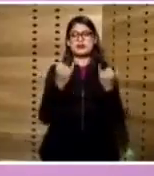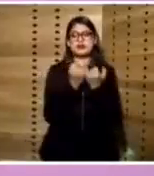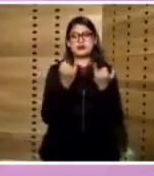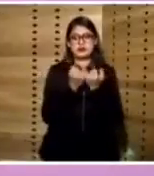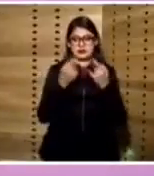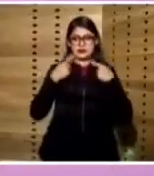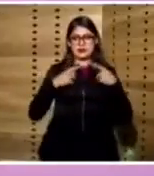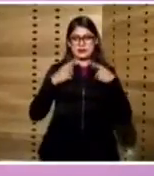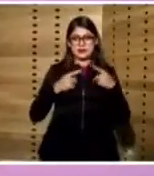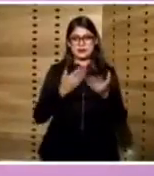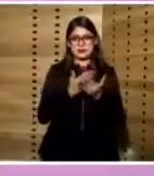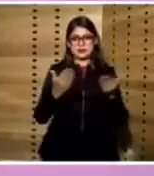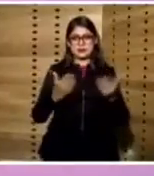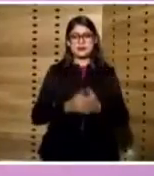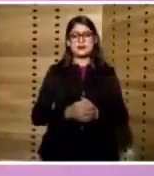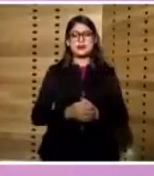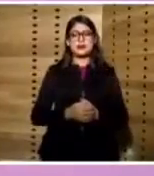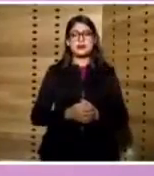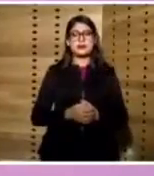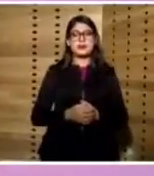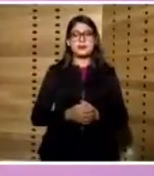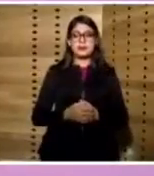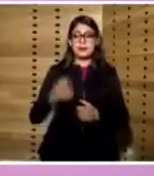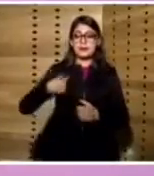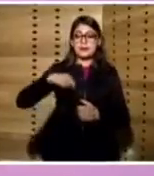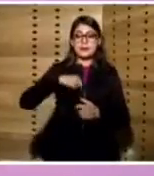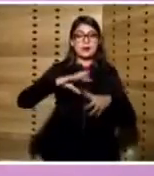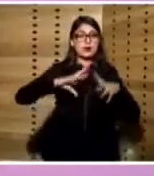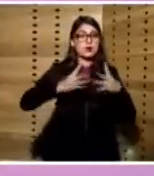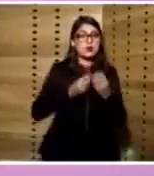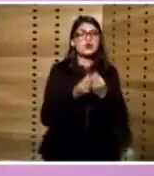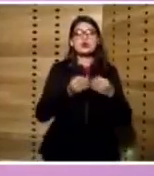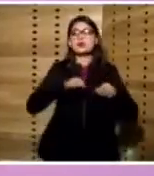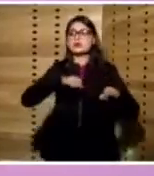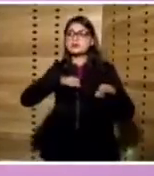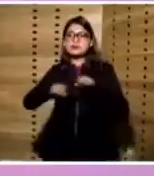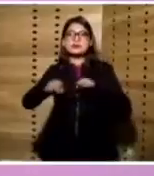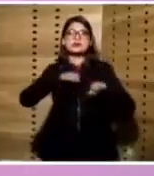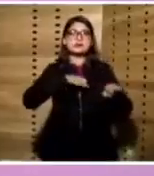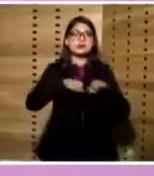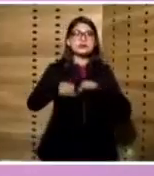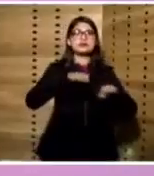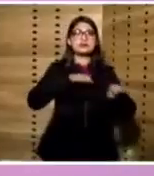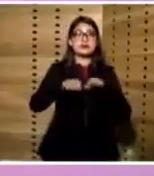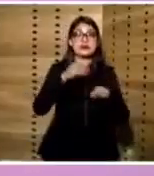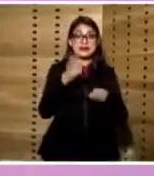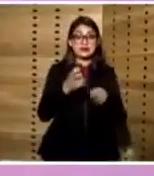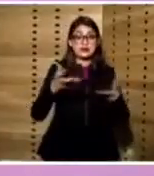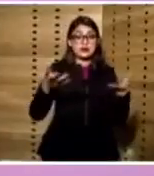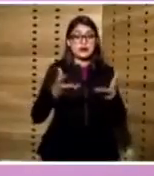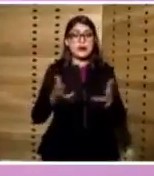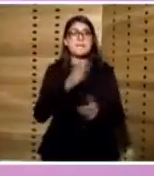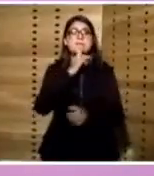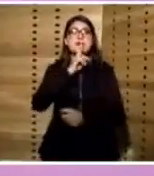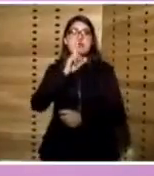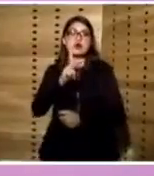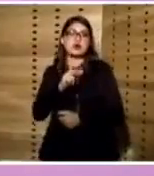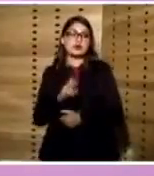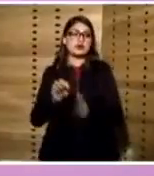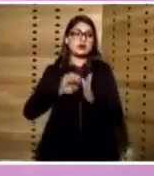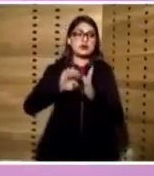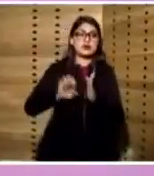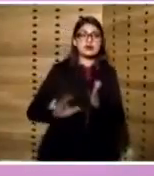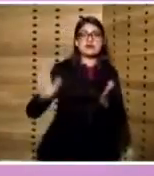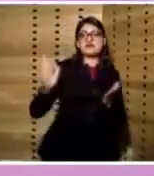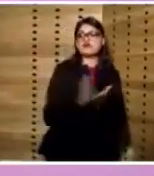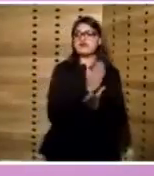auditorio. La unidad y el trabajo colaborativo siempre rendirán mejores resultados, en contraste con los